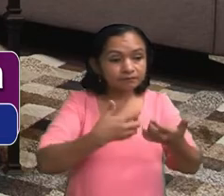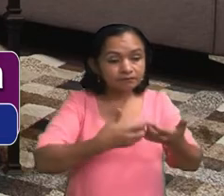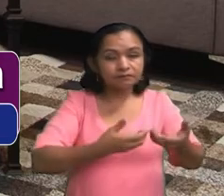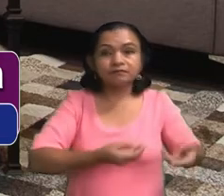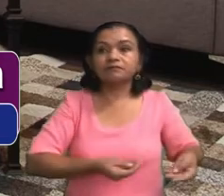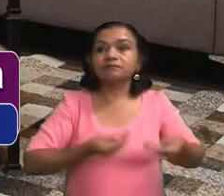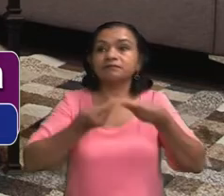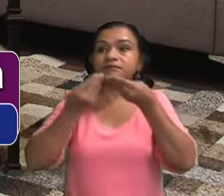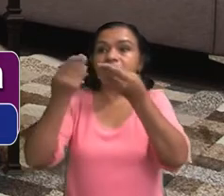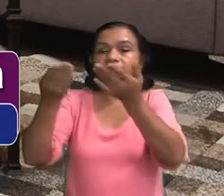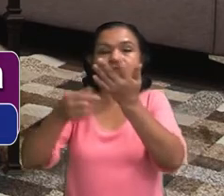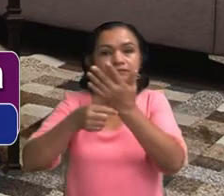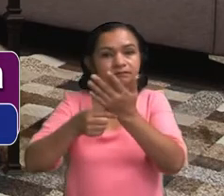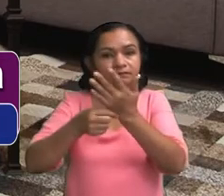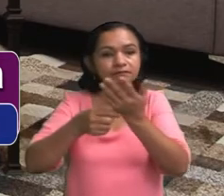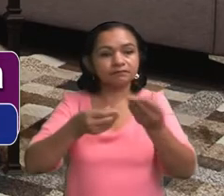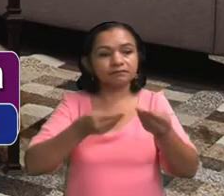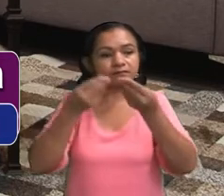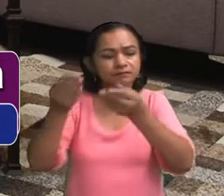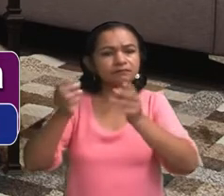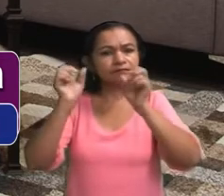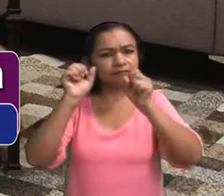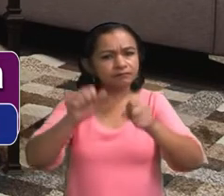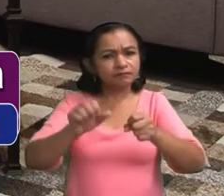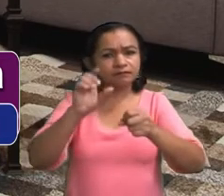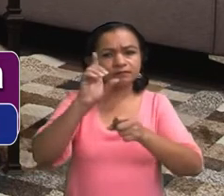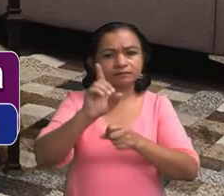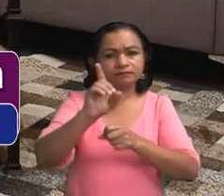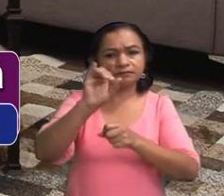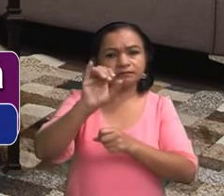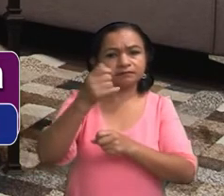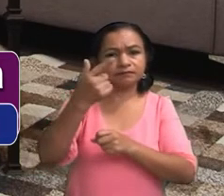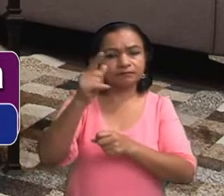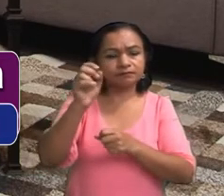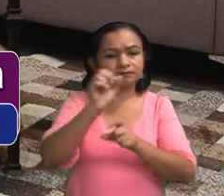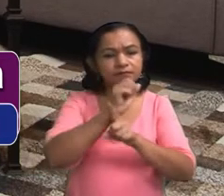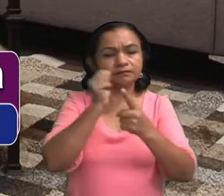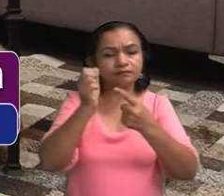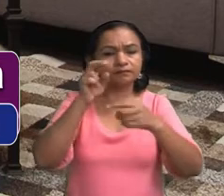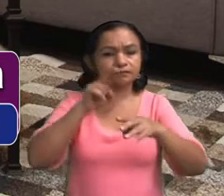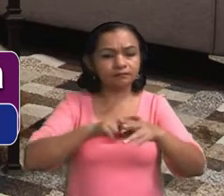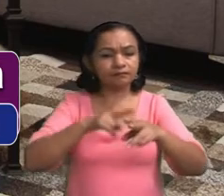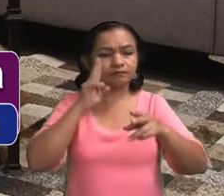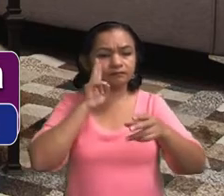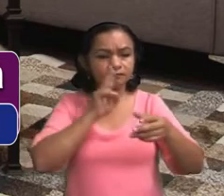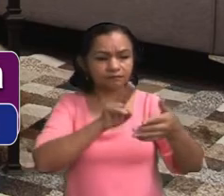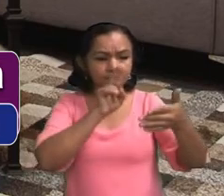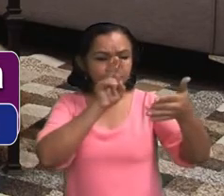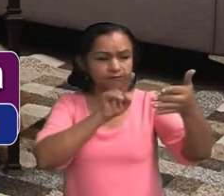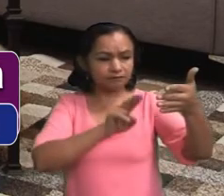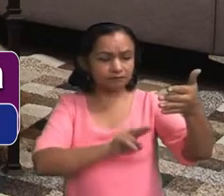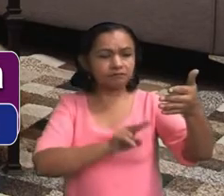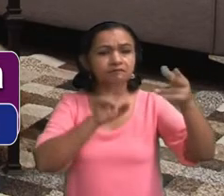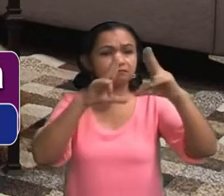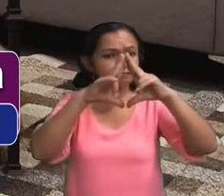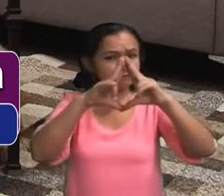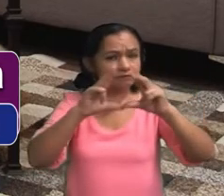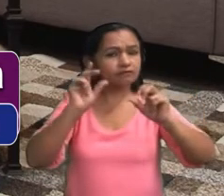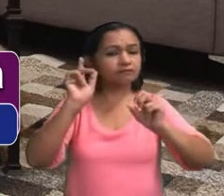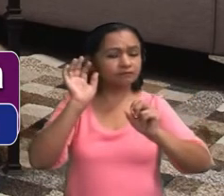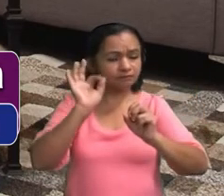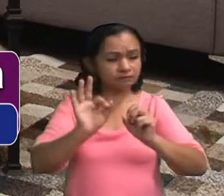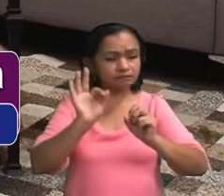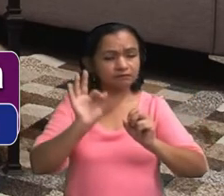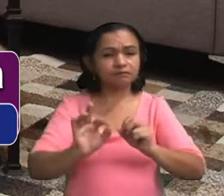Entonces ellos pudieron entrar al digesto jurídico de la Asamblea Nacional y ver que Nicaragua cumple con todas